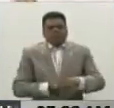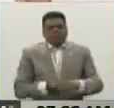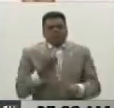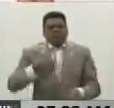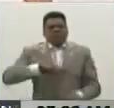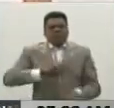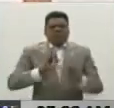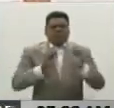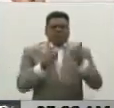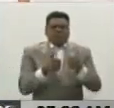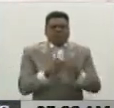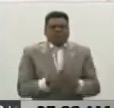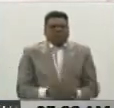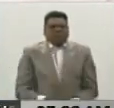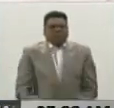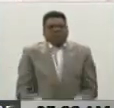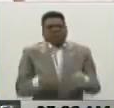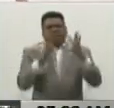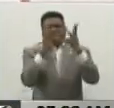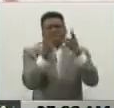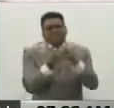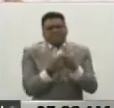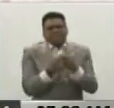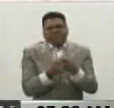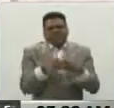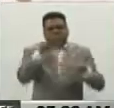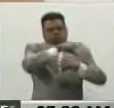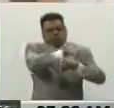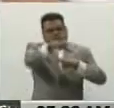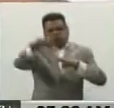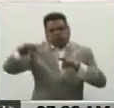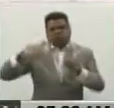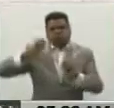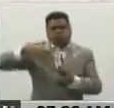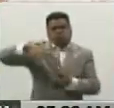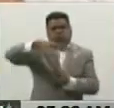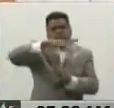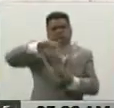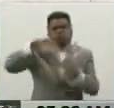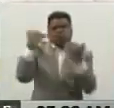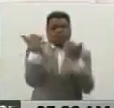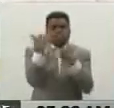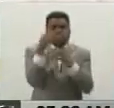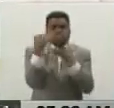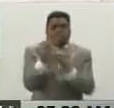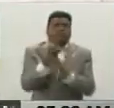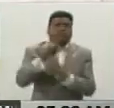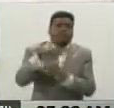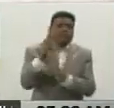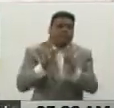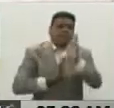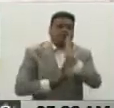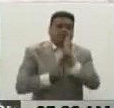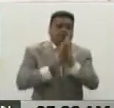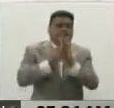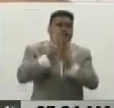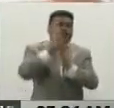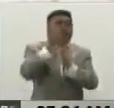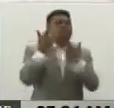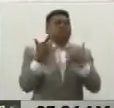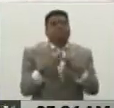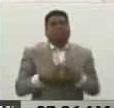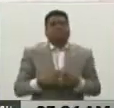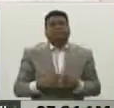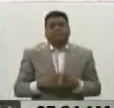arrancando por un número de ciudades limitadas, para luego ir creciendo en función de lo que nos va